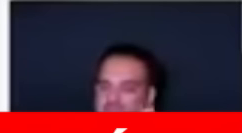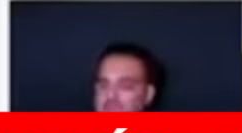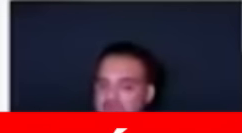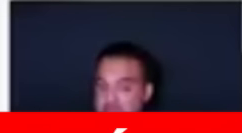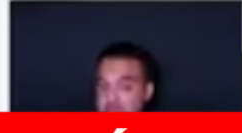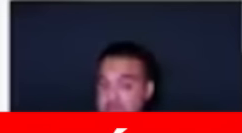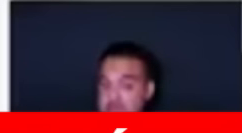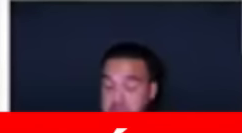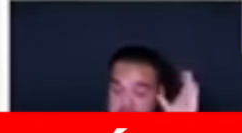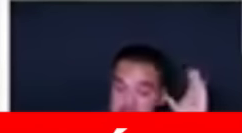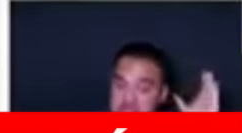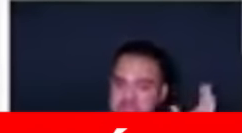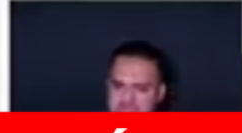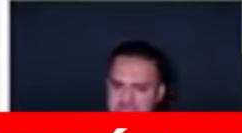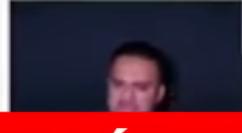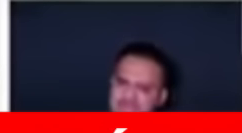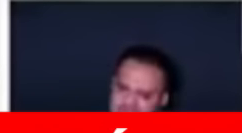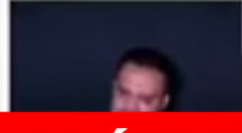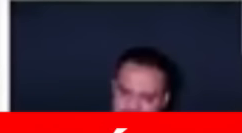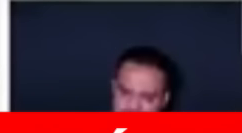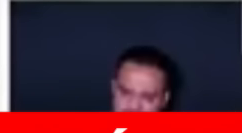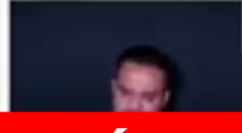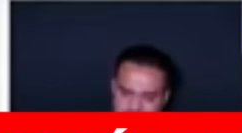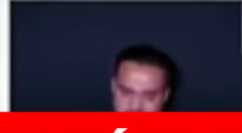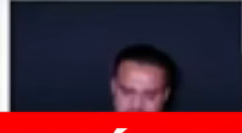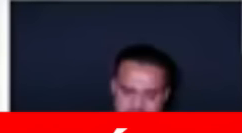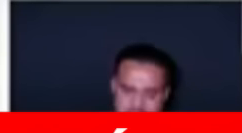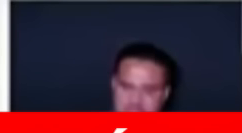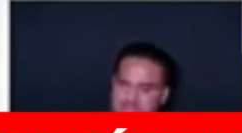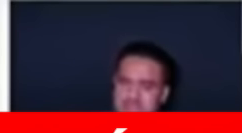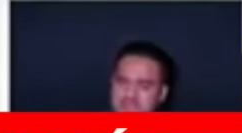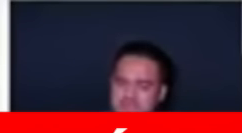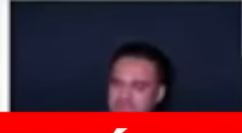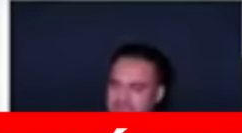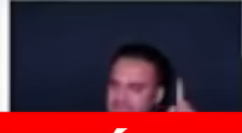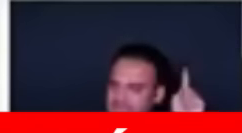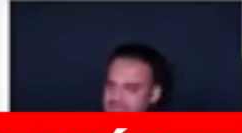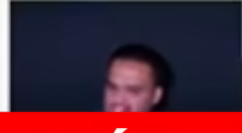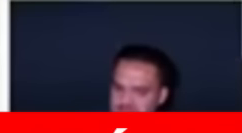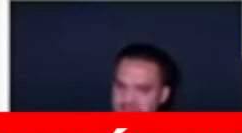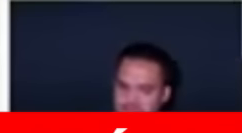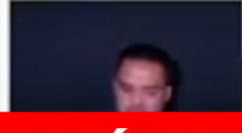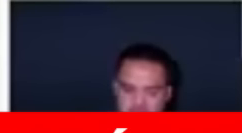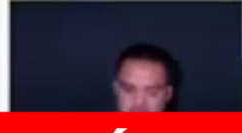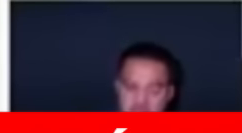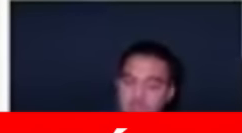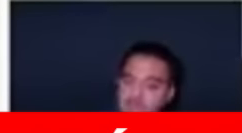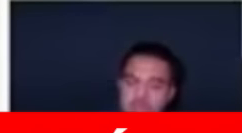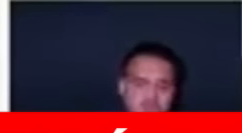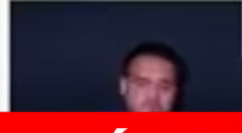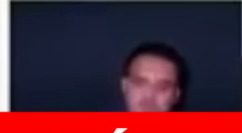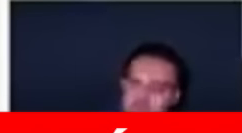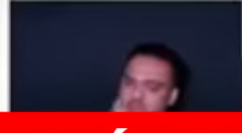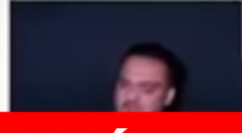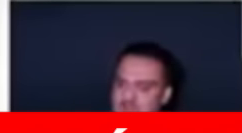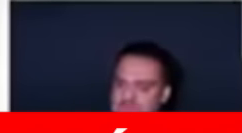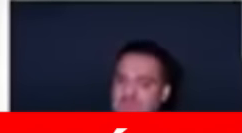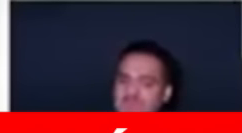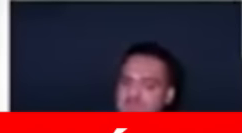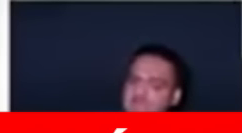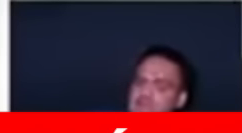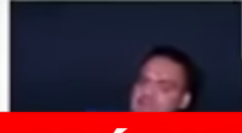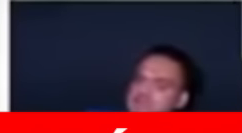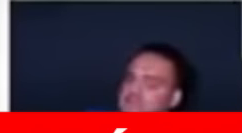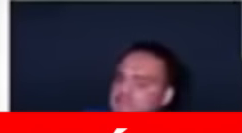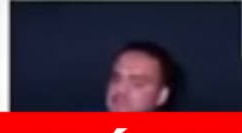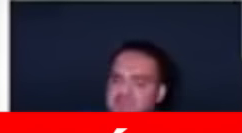delincuentes. Claro que los tienen, nadie pretende quitárselos, pero que no puede usarse de pretexto